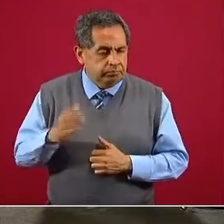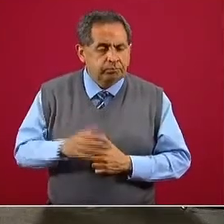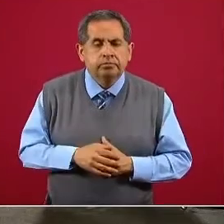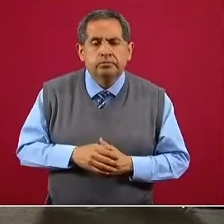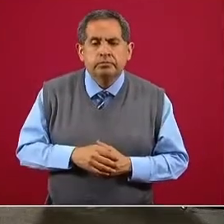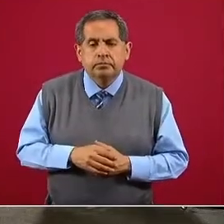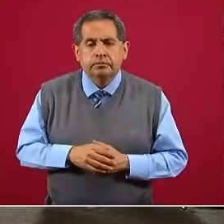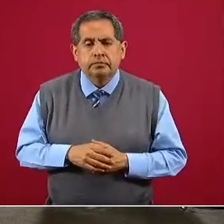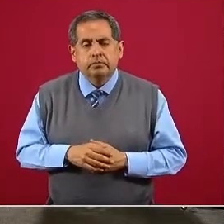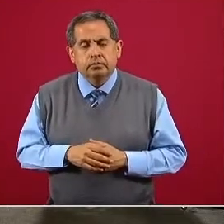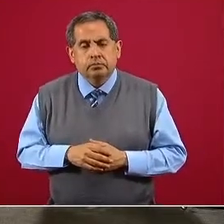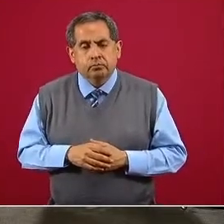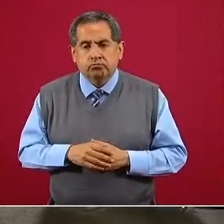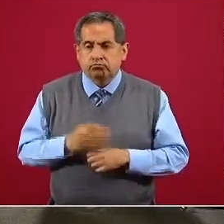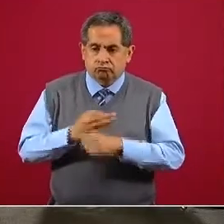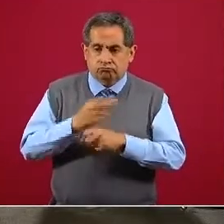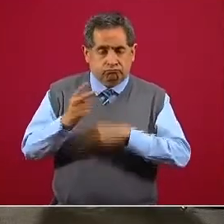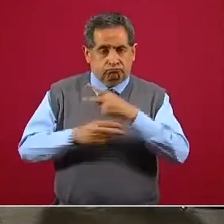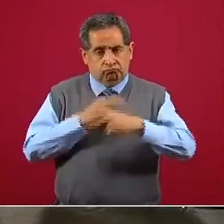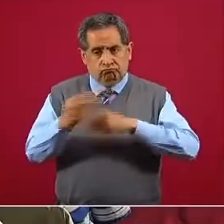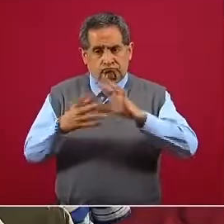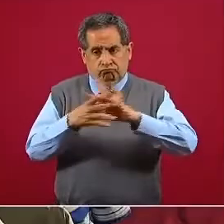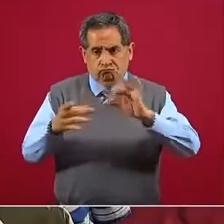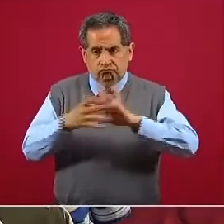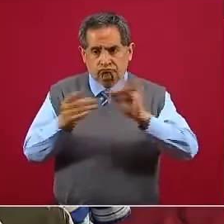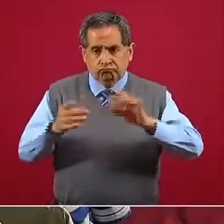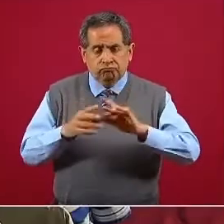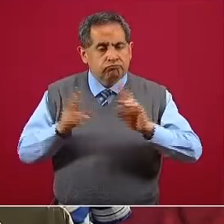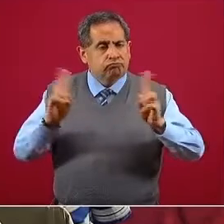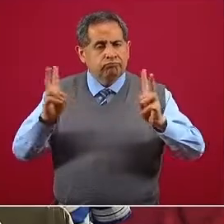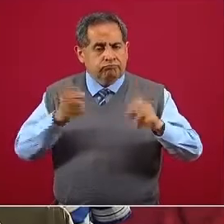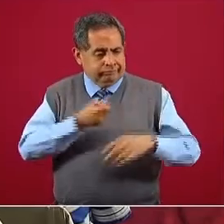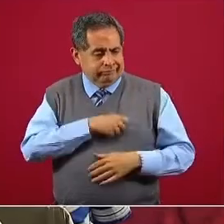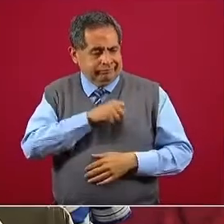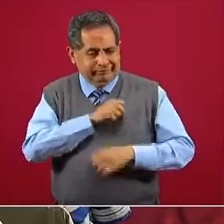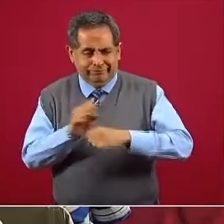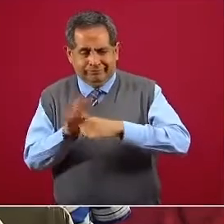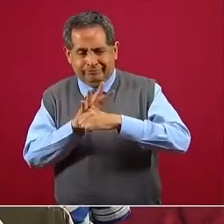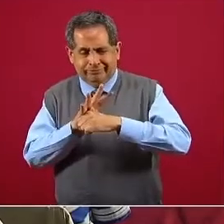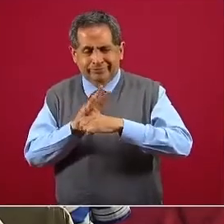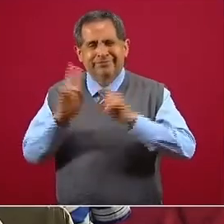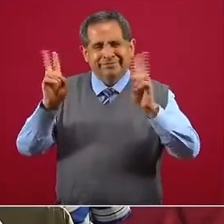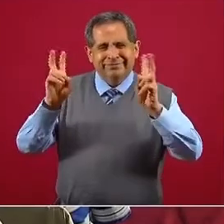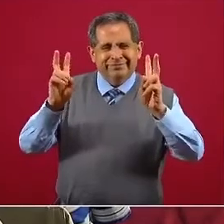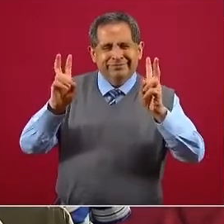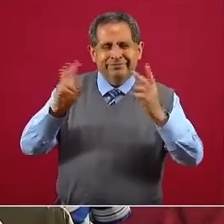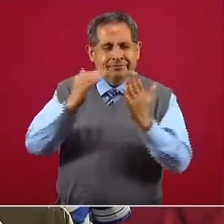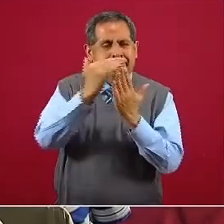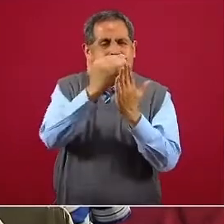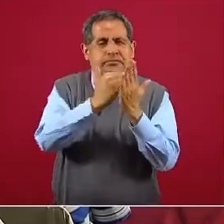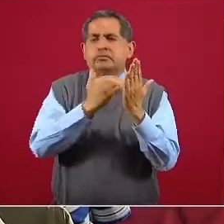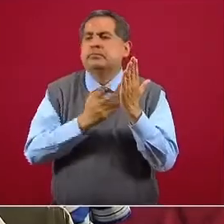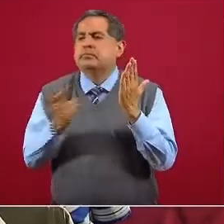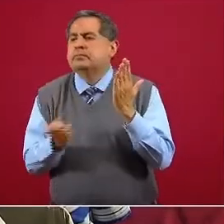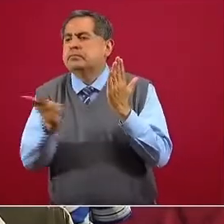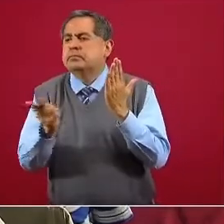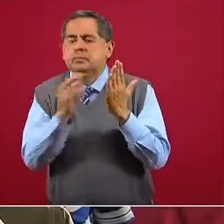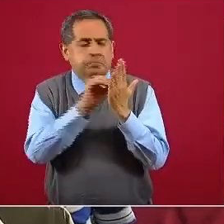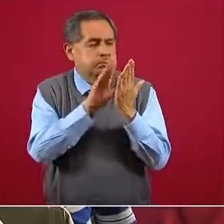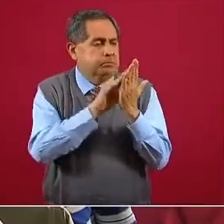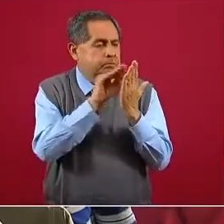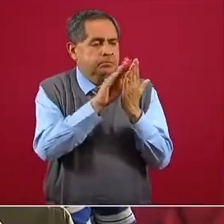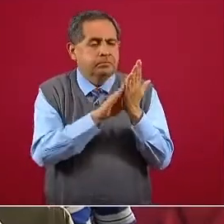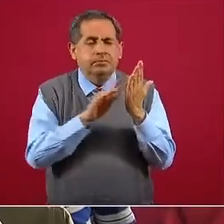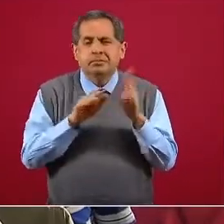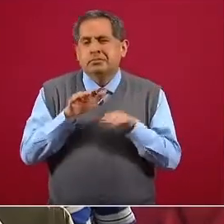bueno, yo les voy a hablar ahora de la ENSANUD COVID, que es la Encuesta Nacional de Salud y Nutrición con el componente